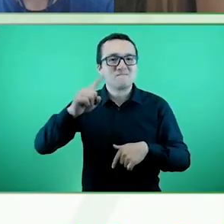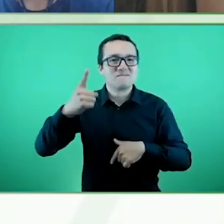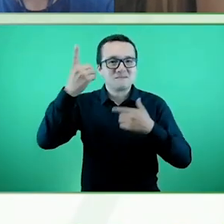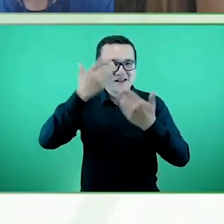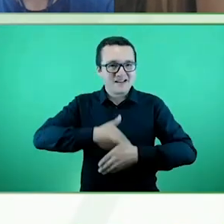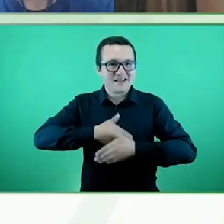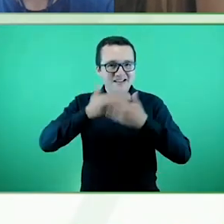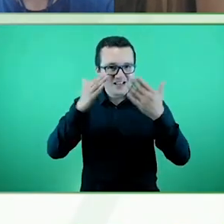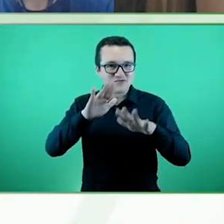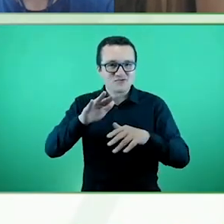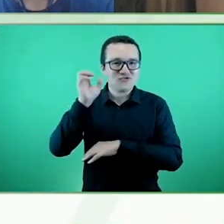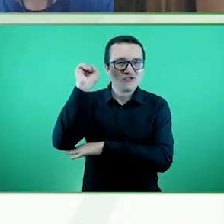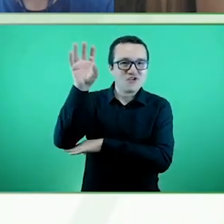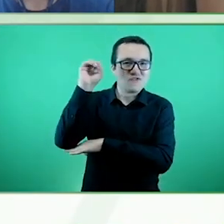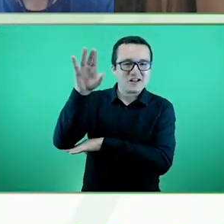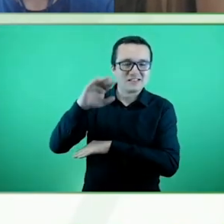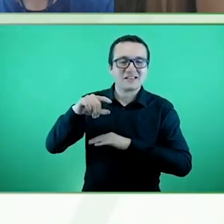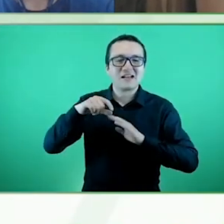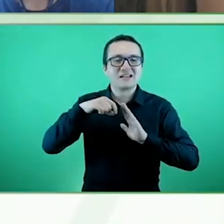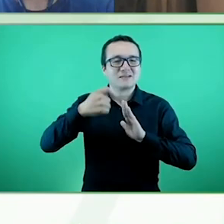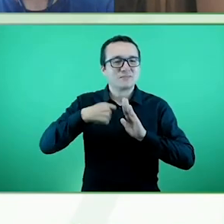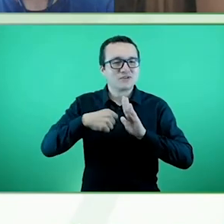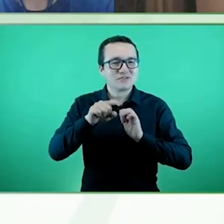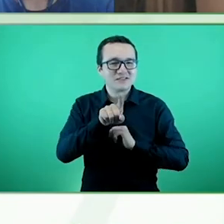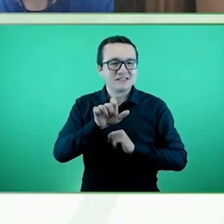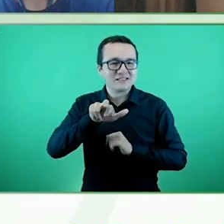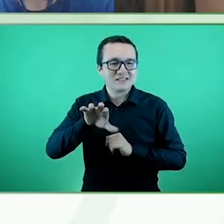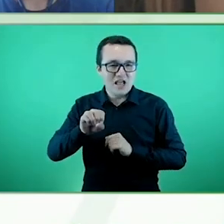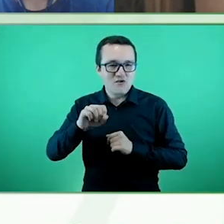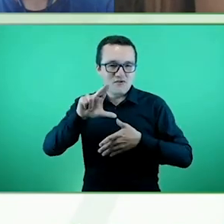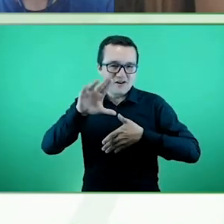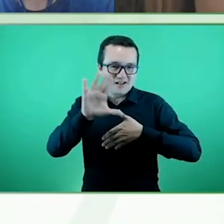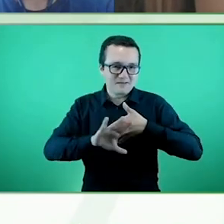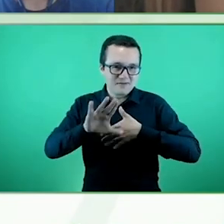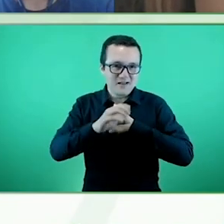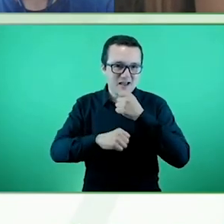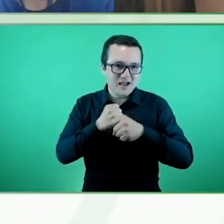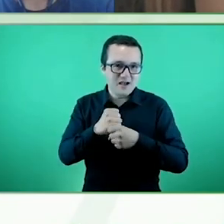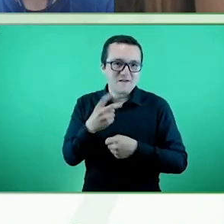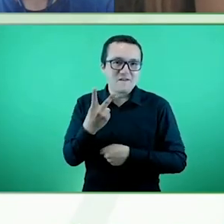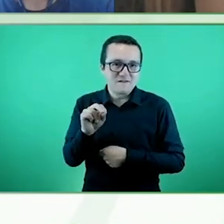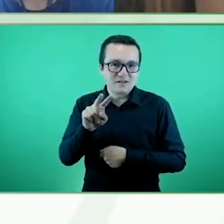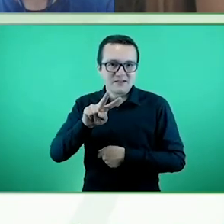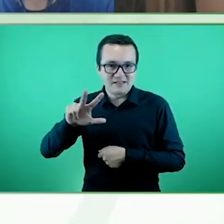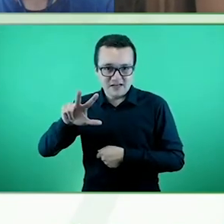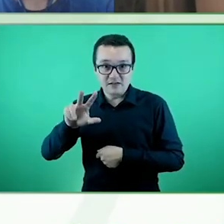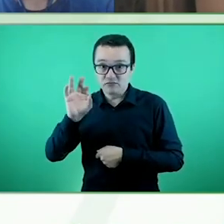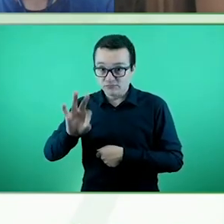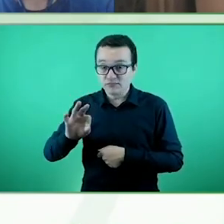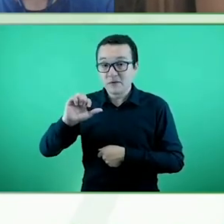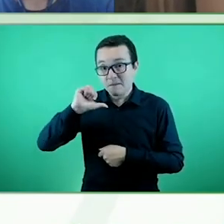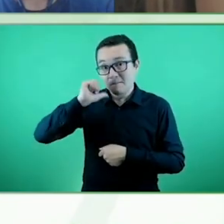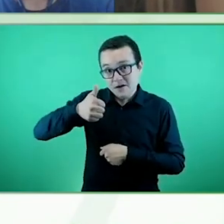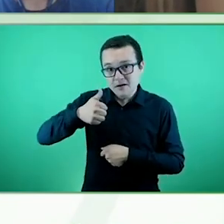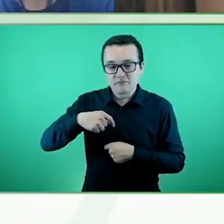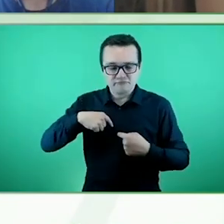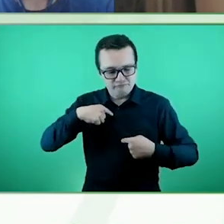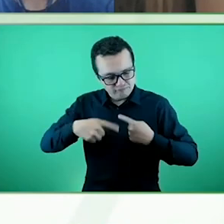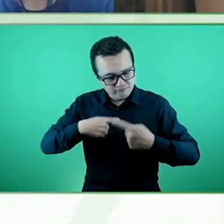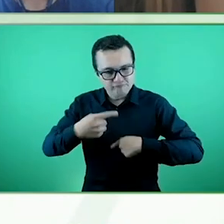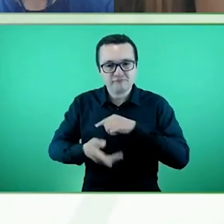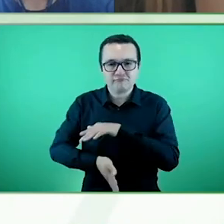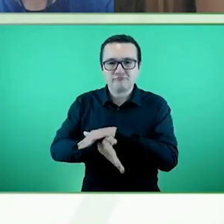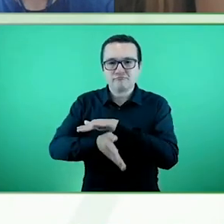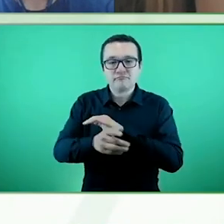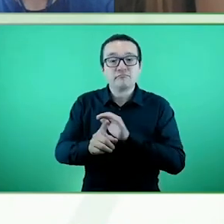Project Latinoamérica del año 2023. Mañana vamos a continuar a partir desde las 12:30